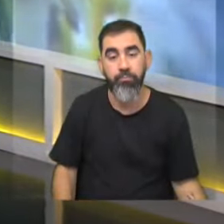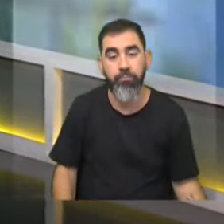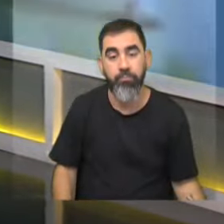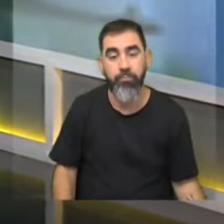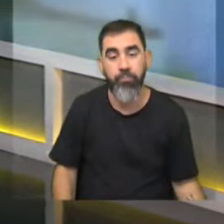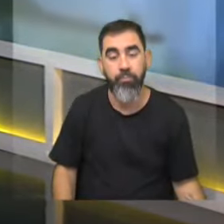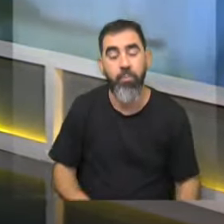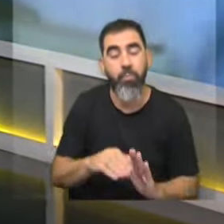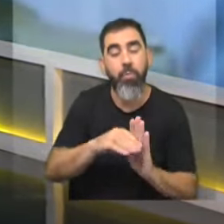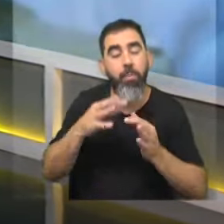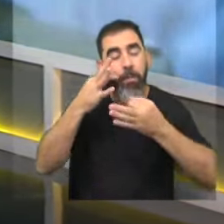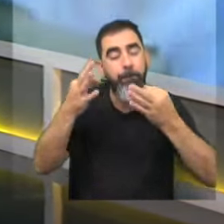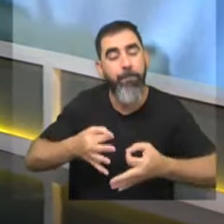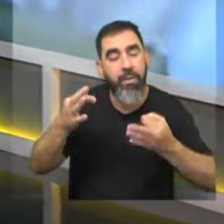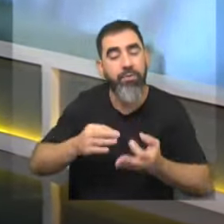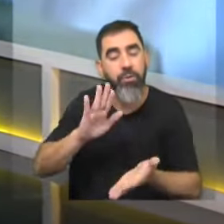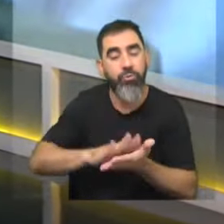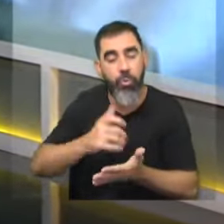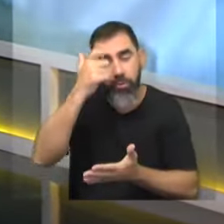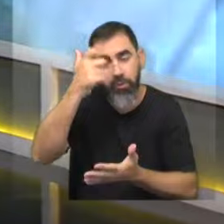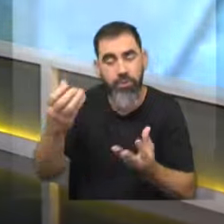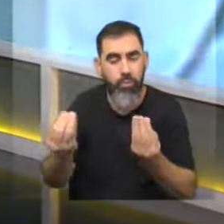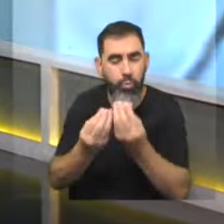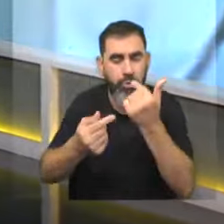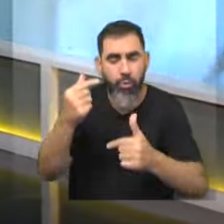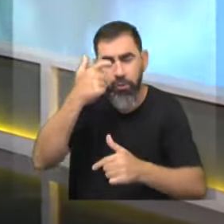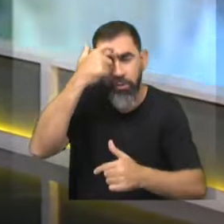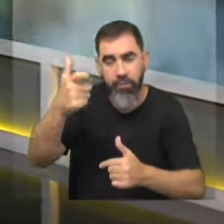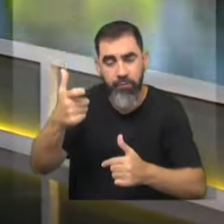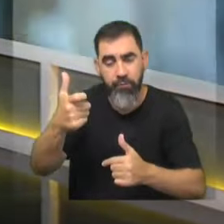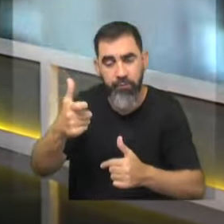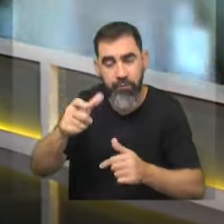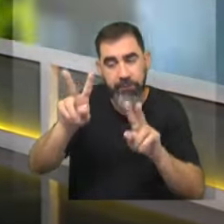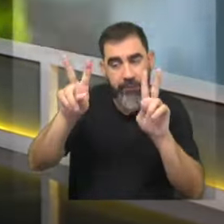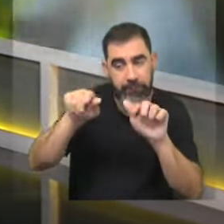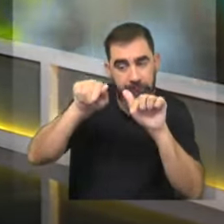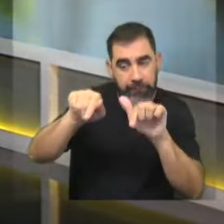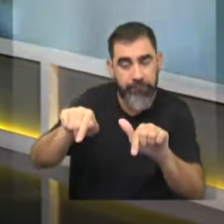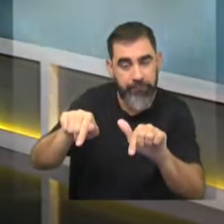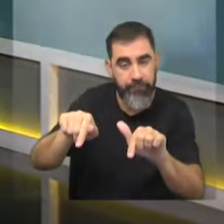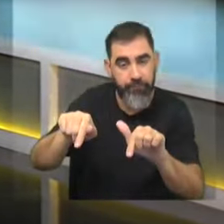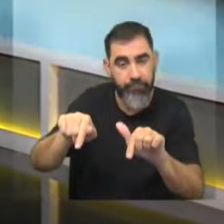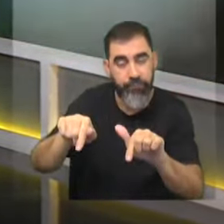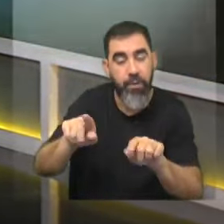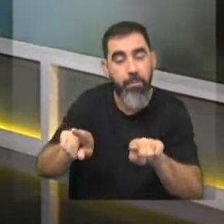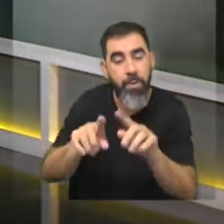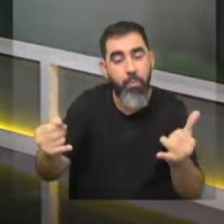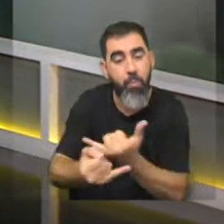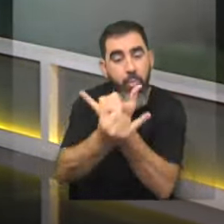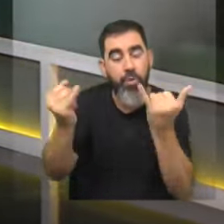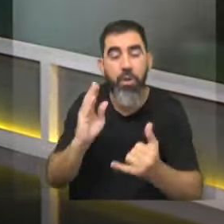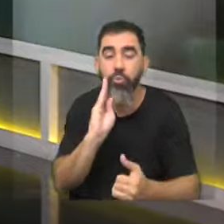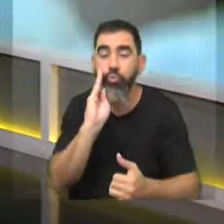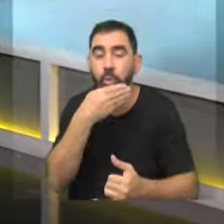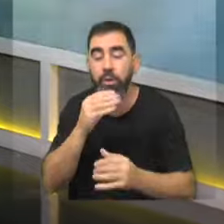Ciencia que va a tener, como siempre, muchos contenidos científicos y nos vamos a detener en este episodio que sucedía el mismo día en el que Luis Suárez